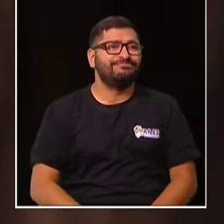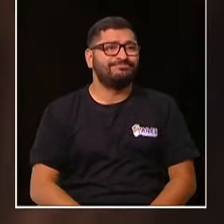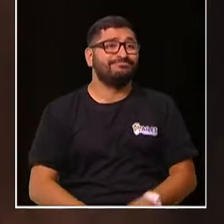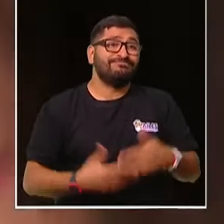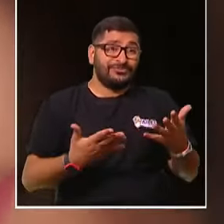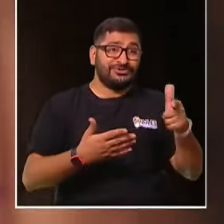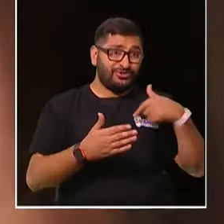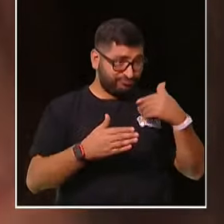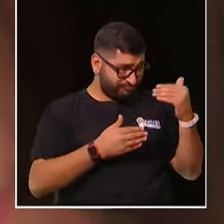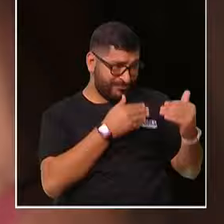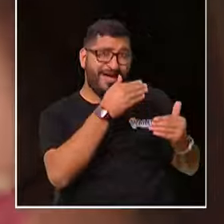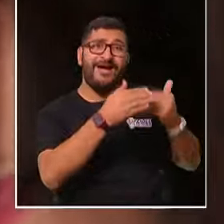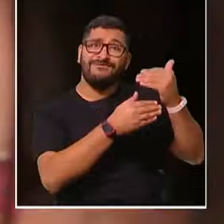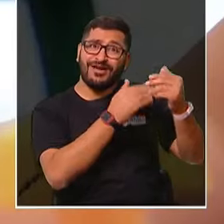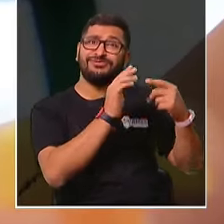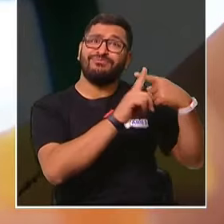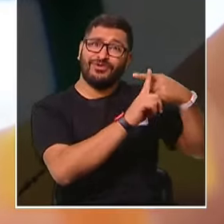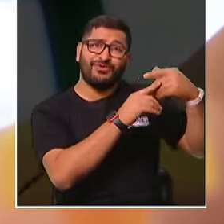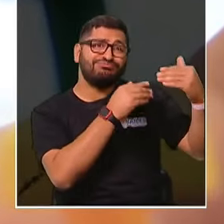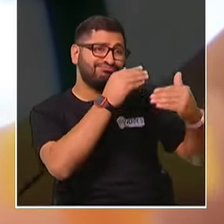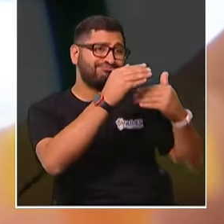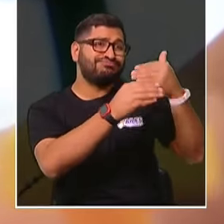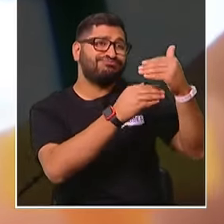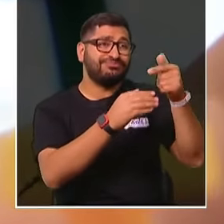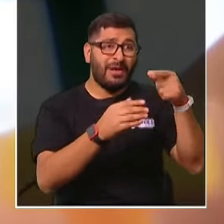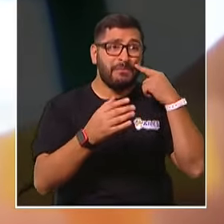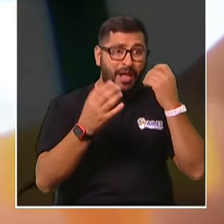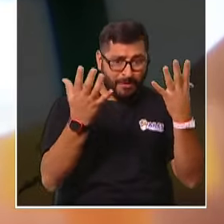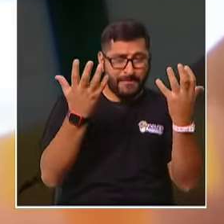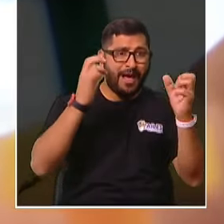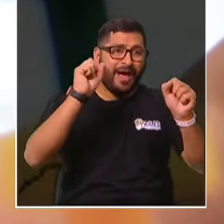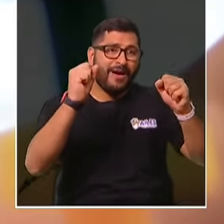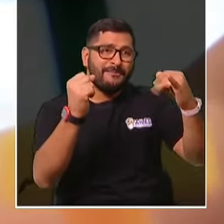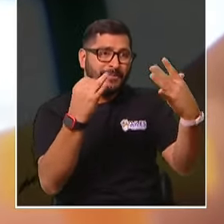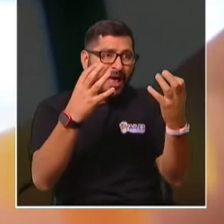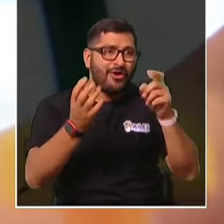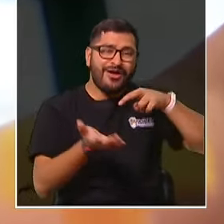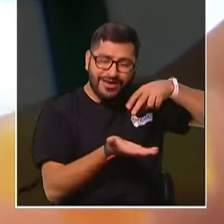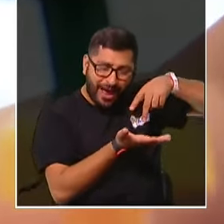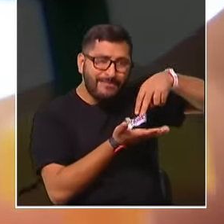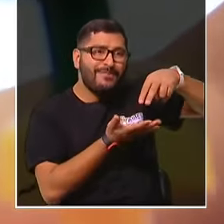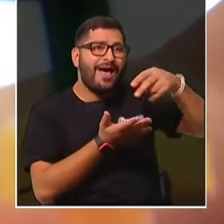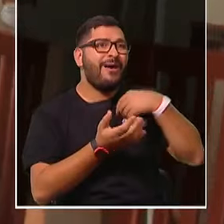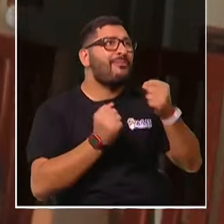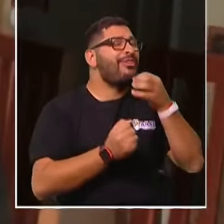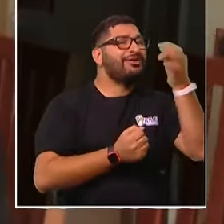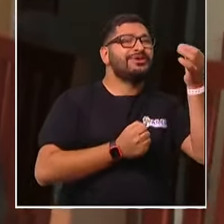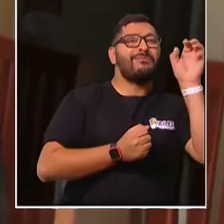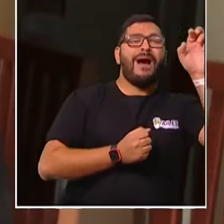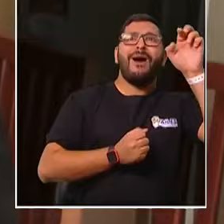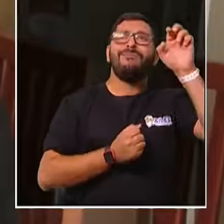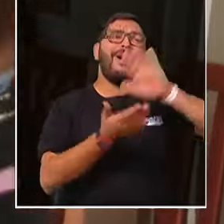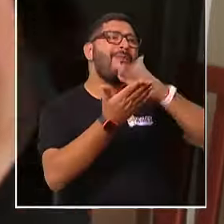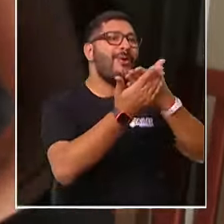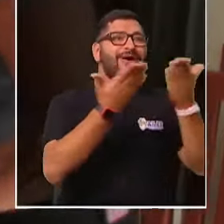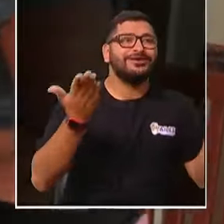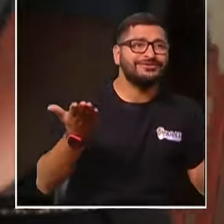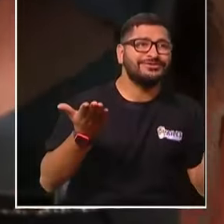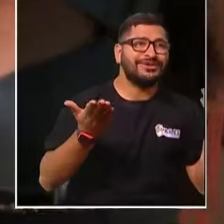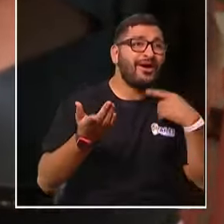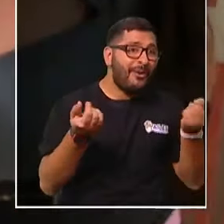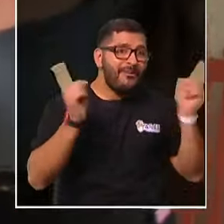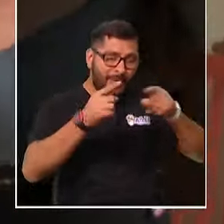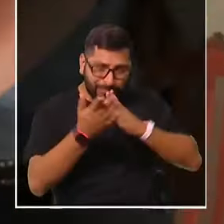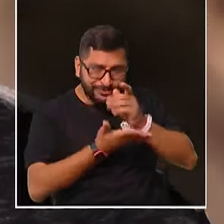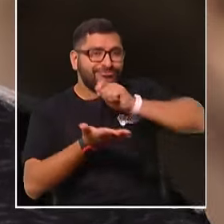Entonces, cada avance que hacía Fernanda de abrir su mano, de caminar, de decirme, papá, hola, ¿cómo estáis? De que volvió